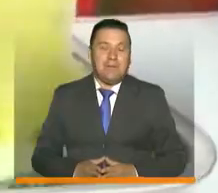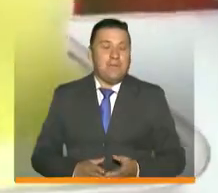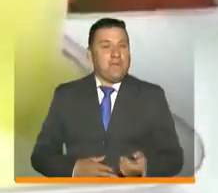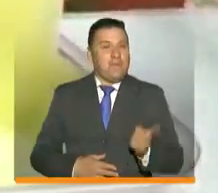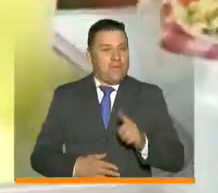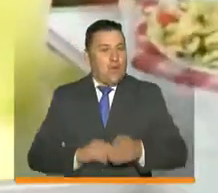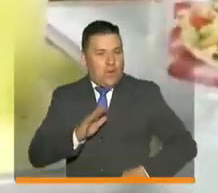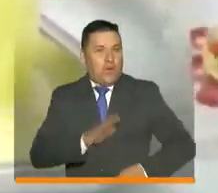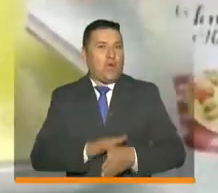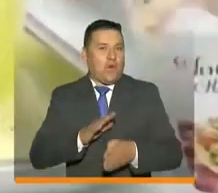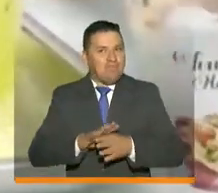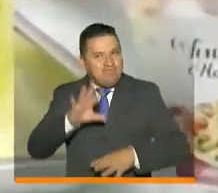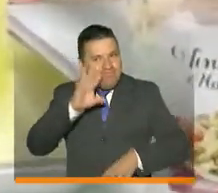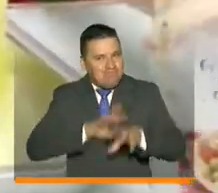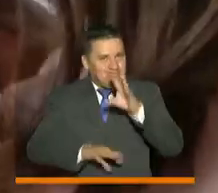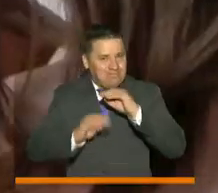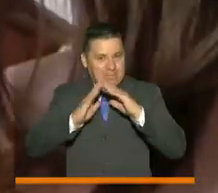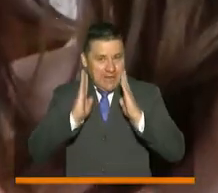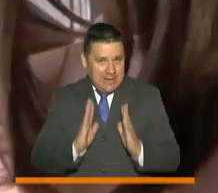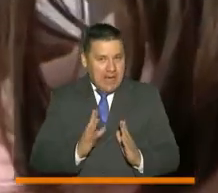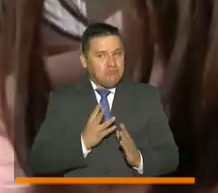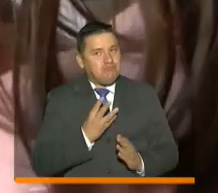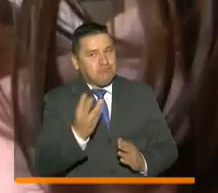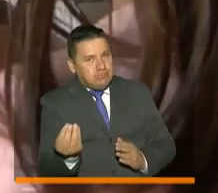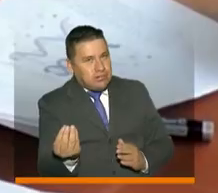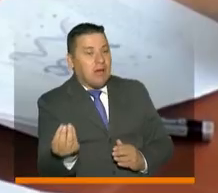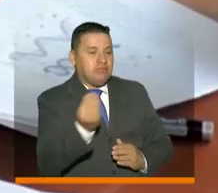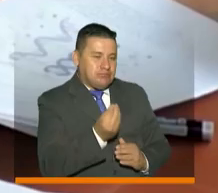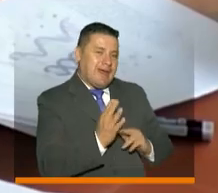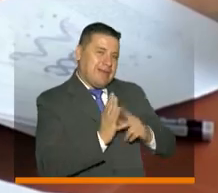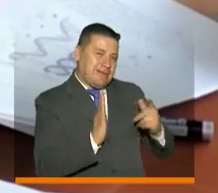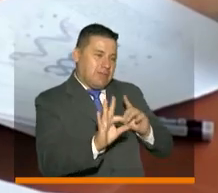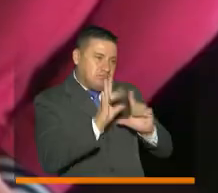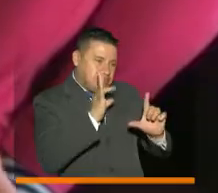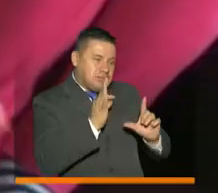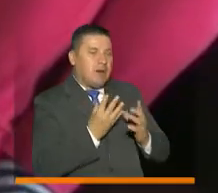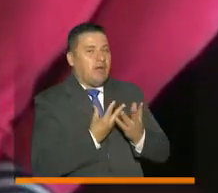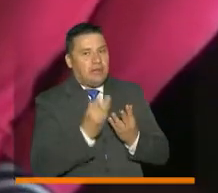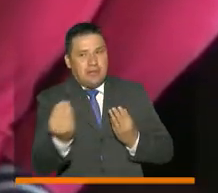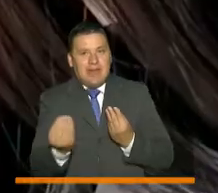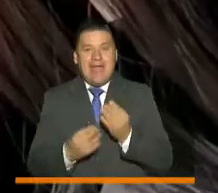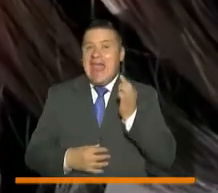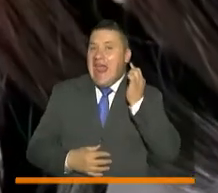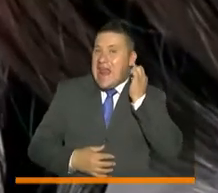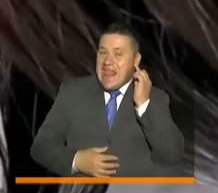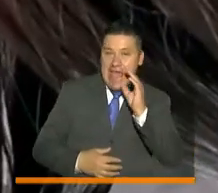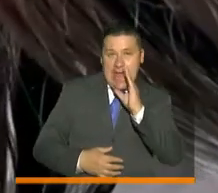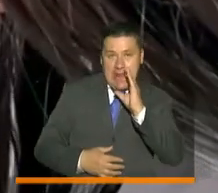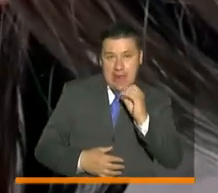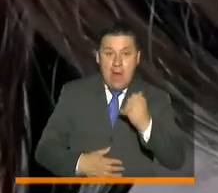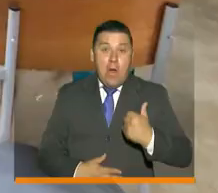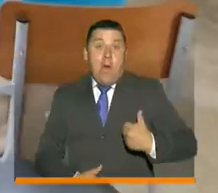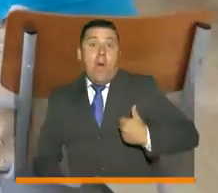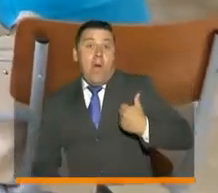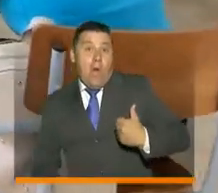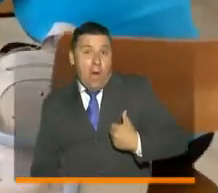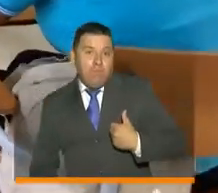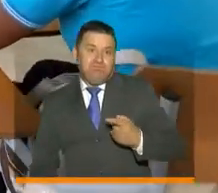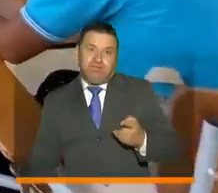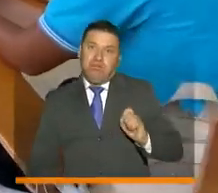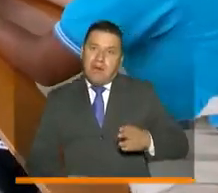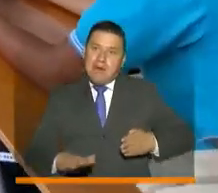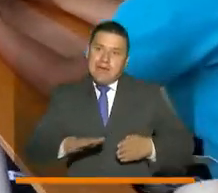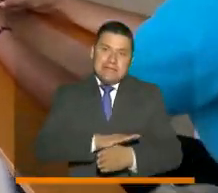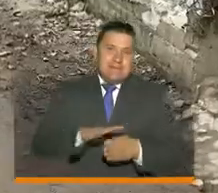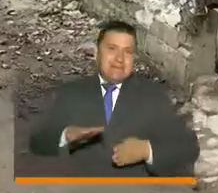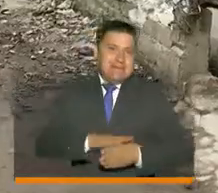También se continúa con el aprendizaje en casa mediado por tecnología, garantizando que niñas, niños y adolescentes tengan acceso